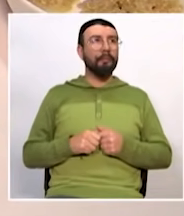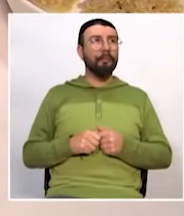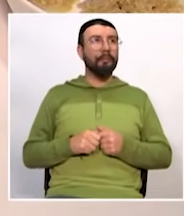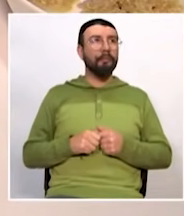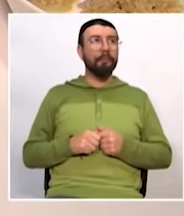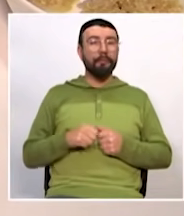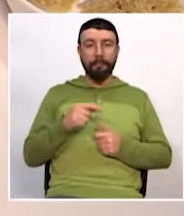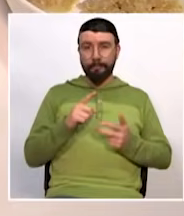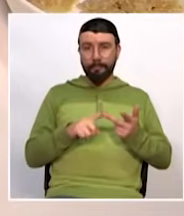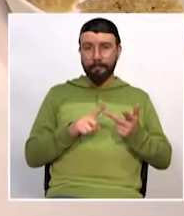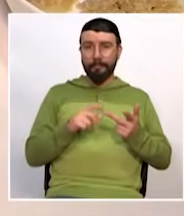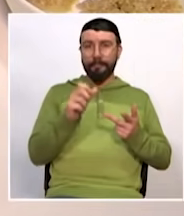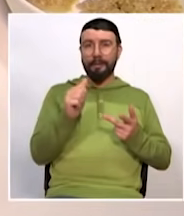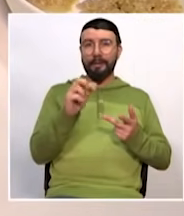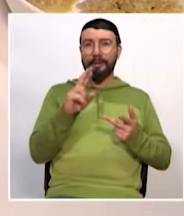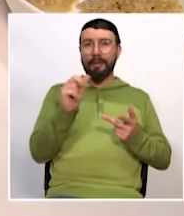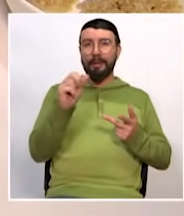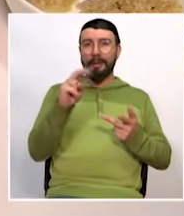los arándanos